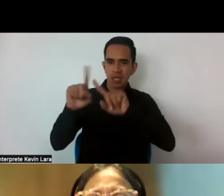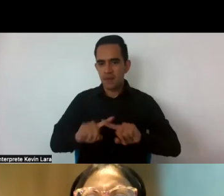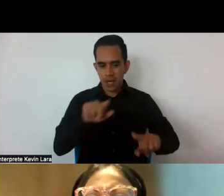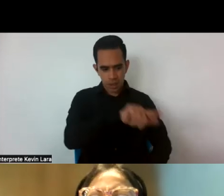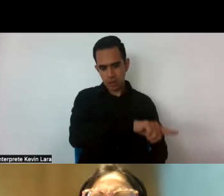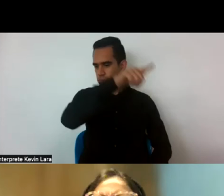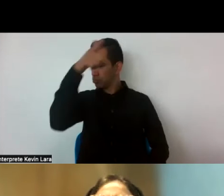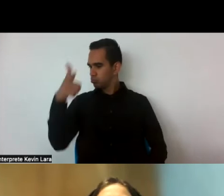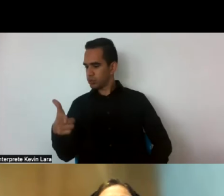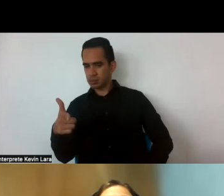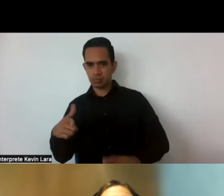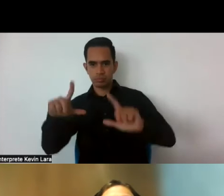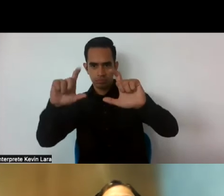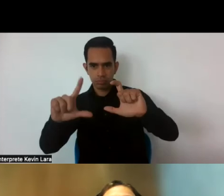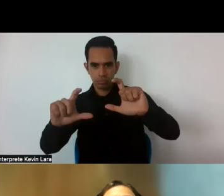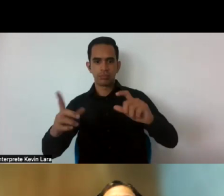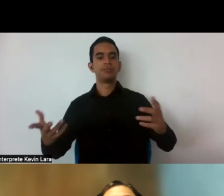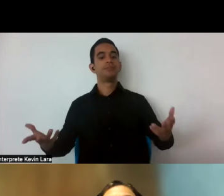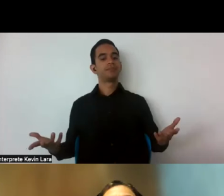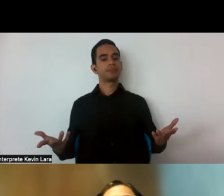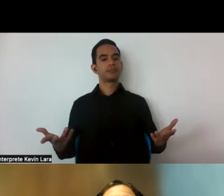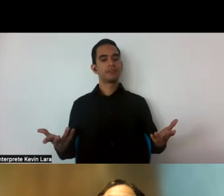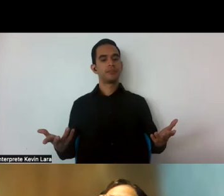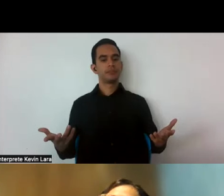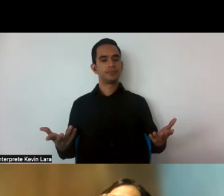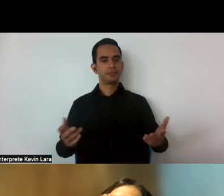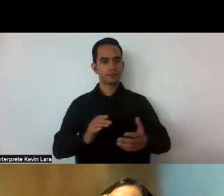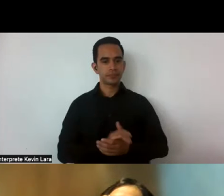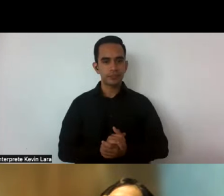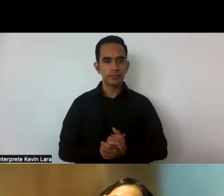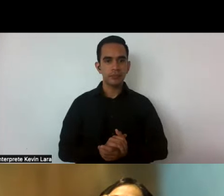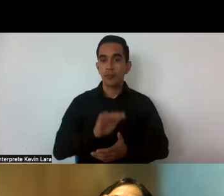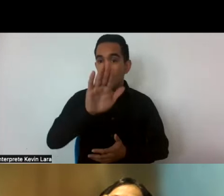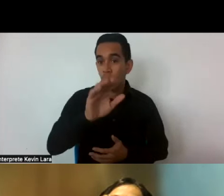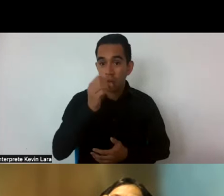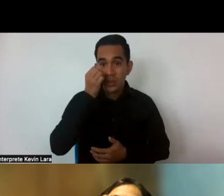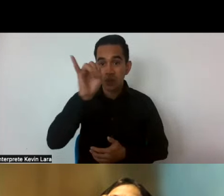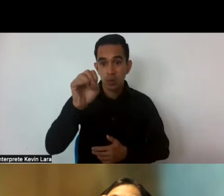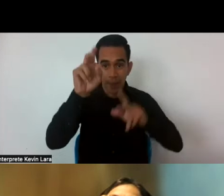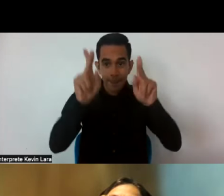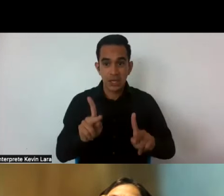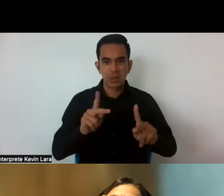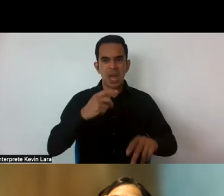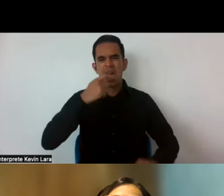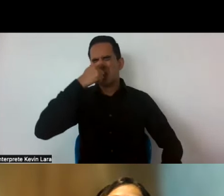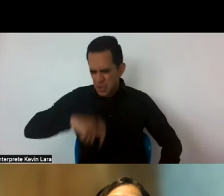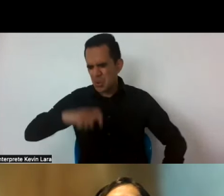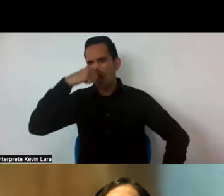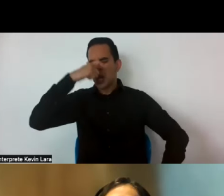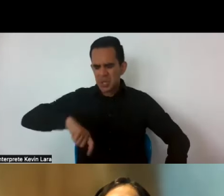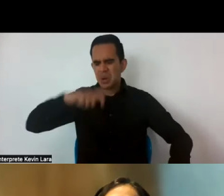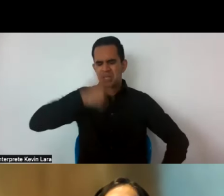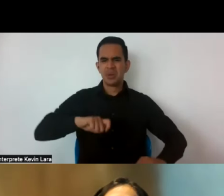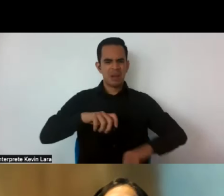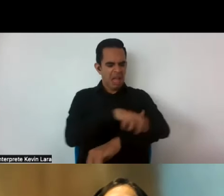¿Qué pudiese sentir una persona que sea alérgica a las abejas y ve la imagen de la abeja?